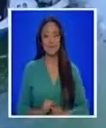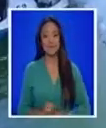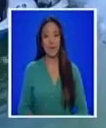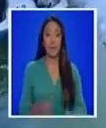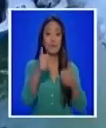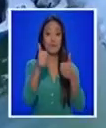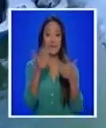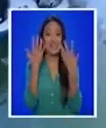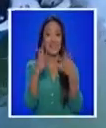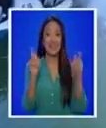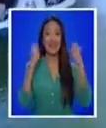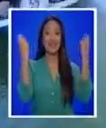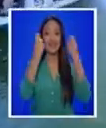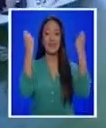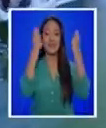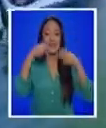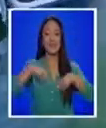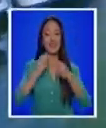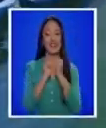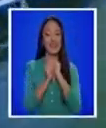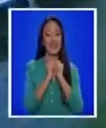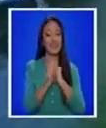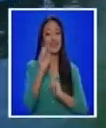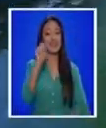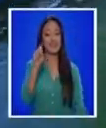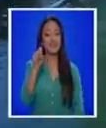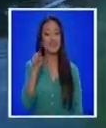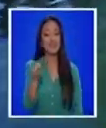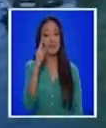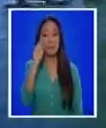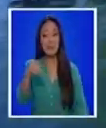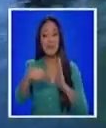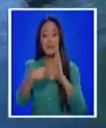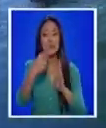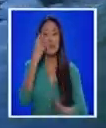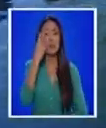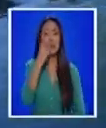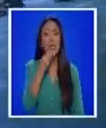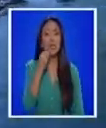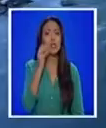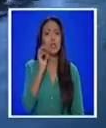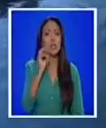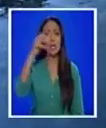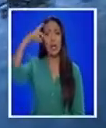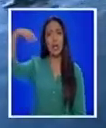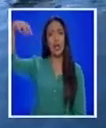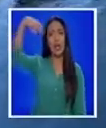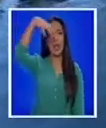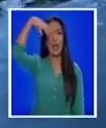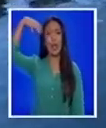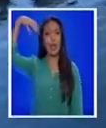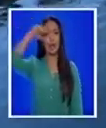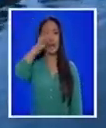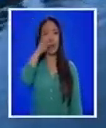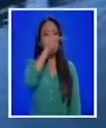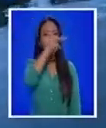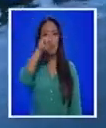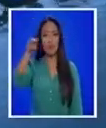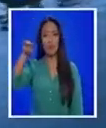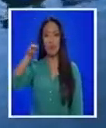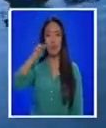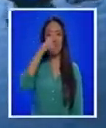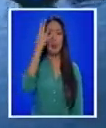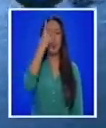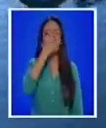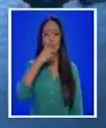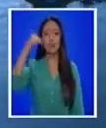La fiesta del deporte y nosotros les presentamos estas hermosas imágenes de este espacio verde, este pulmón que tiene nuestra querida ciudad,